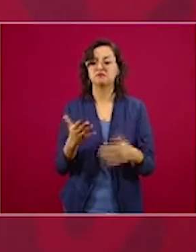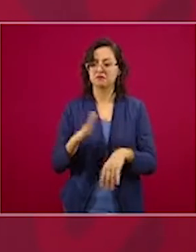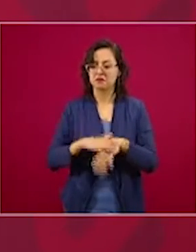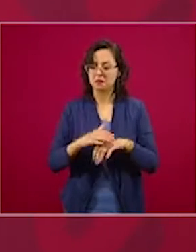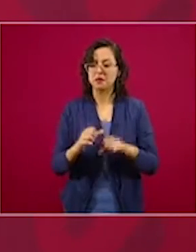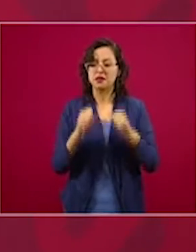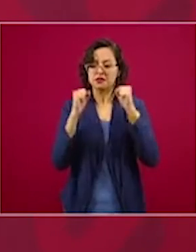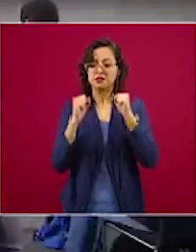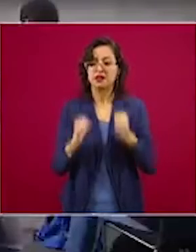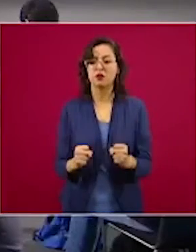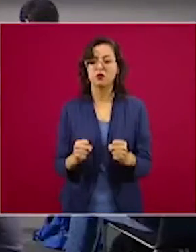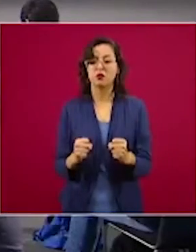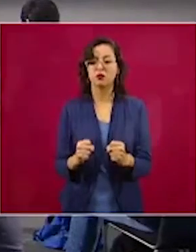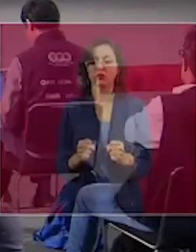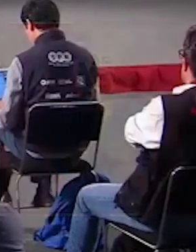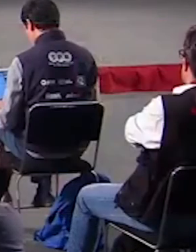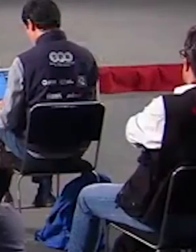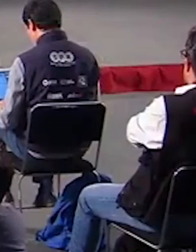garantizar